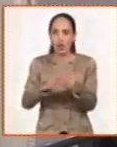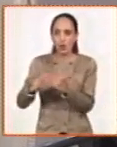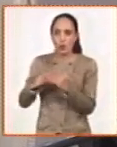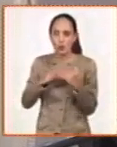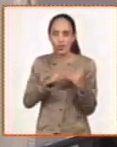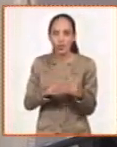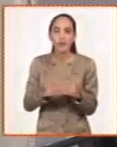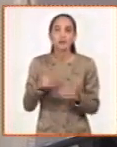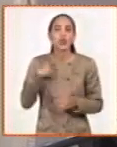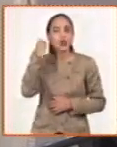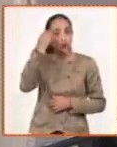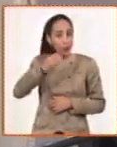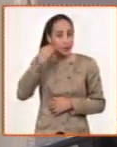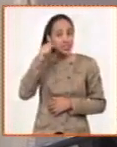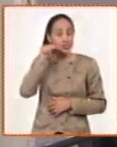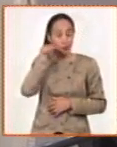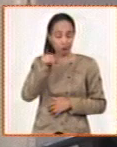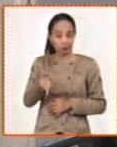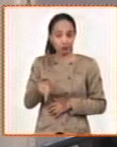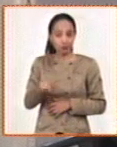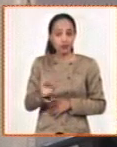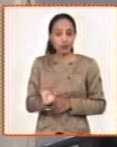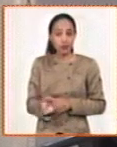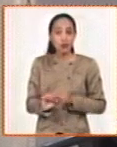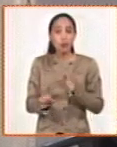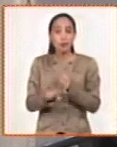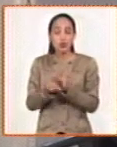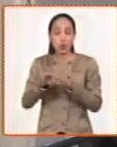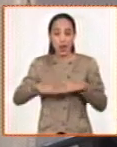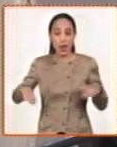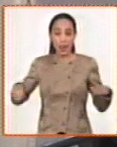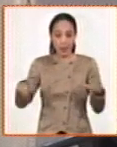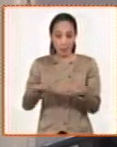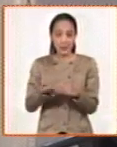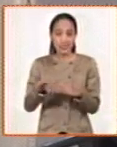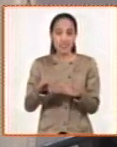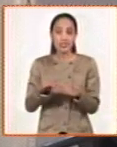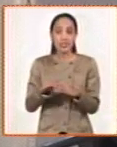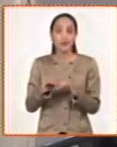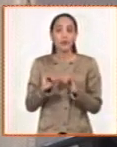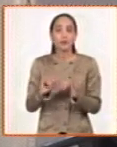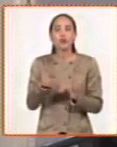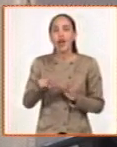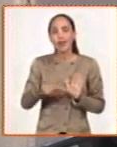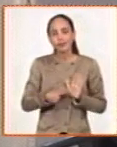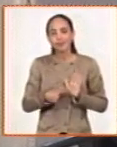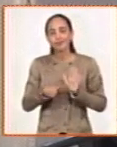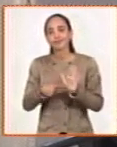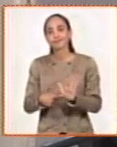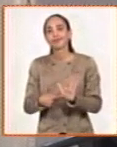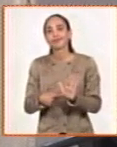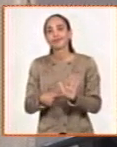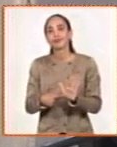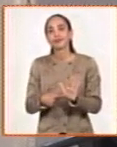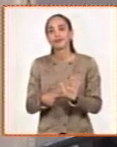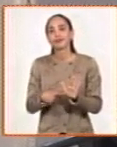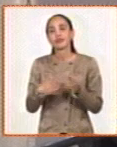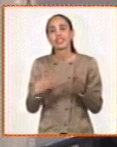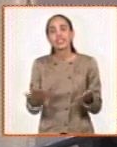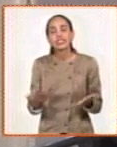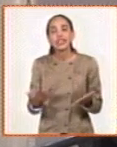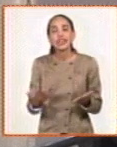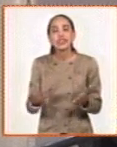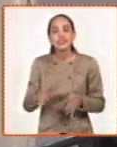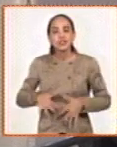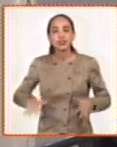ese material con el que empezó la mesa redonda ha sido un reflejo de lo que ha acontecido en